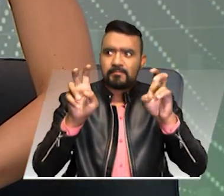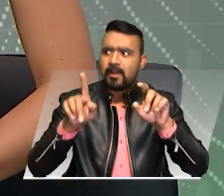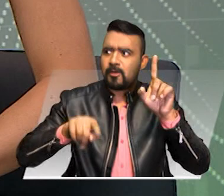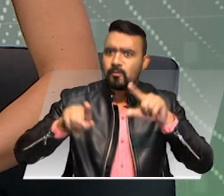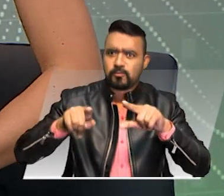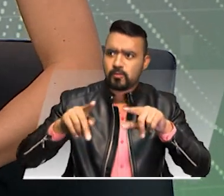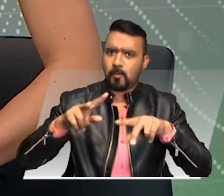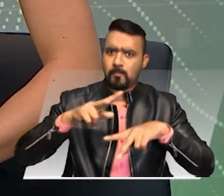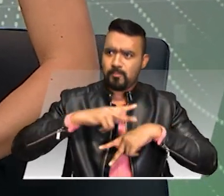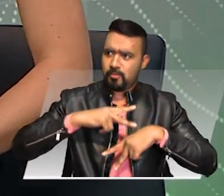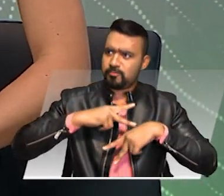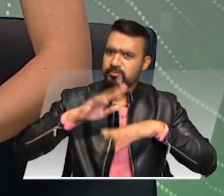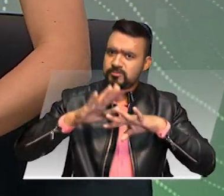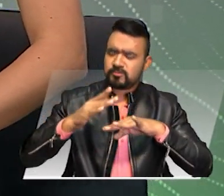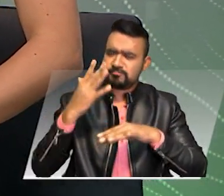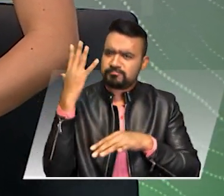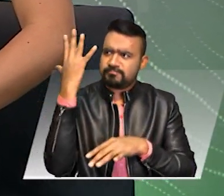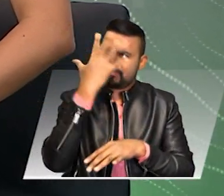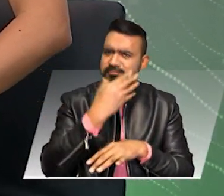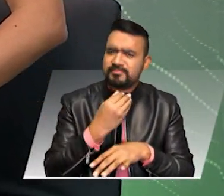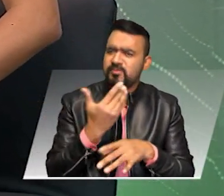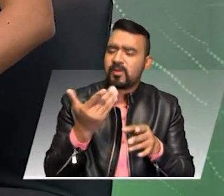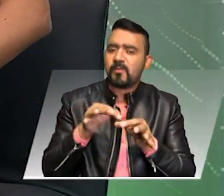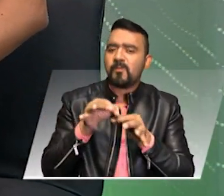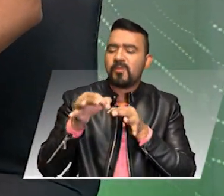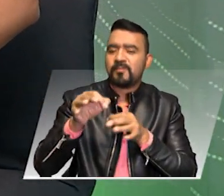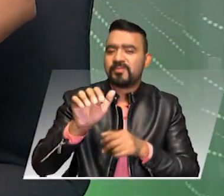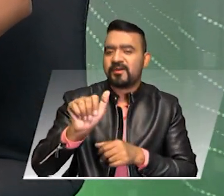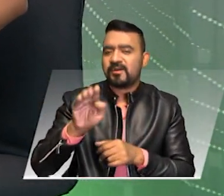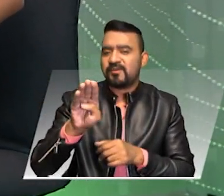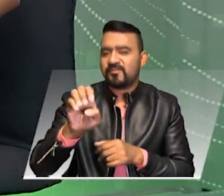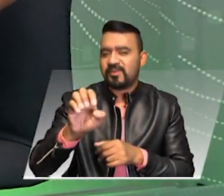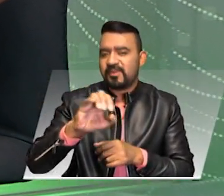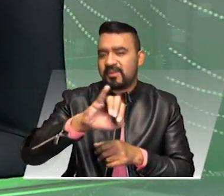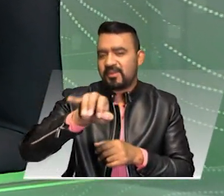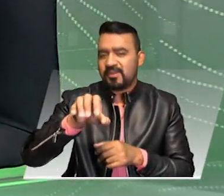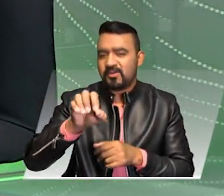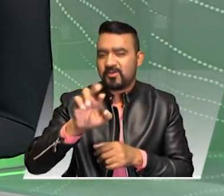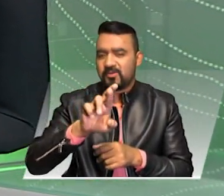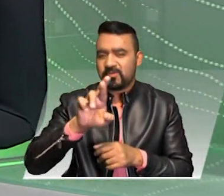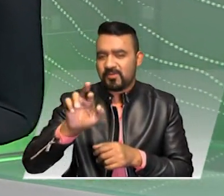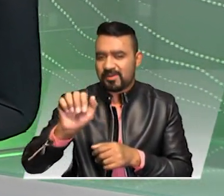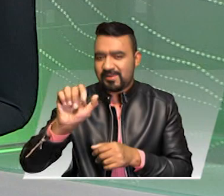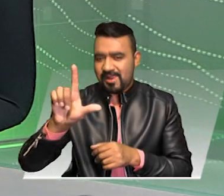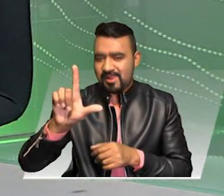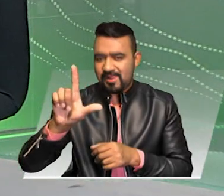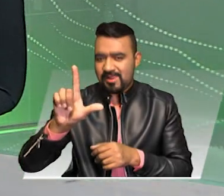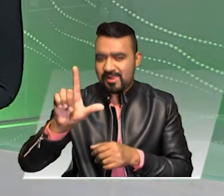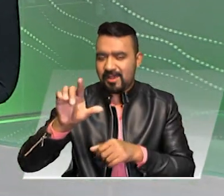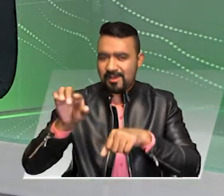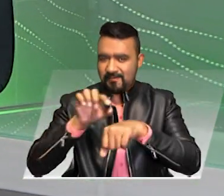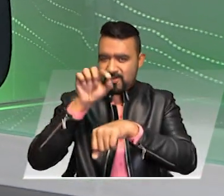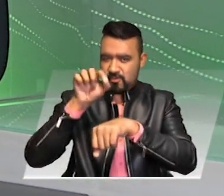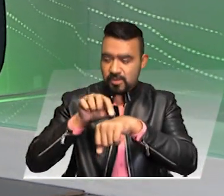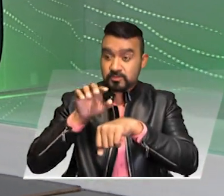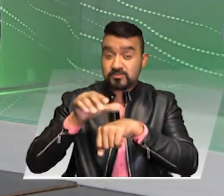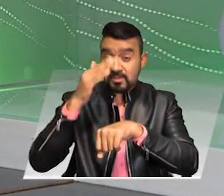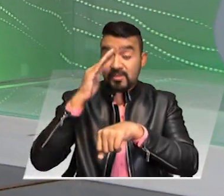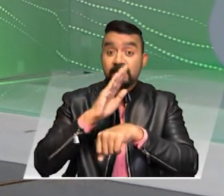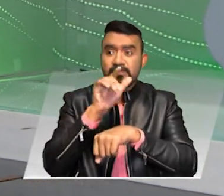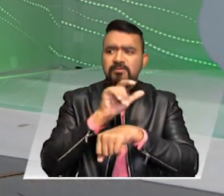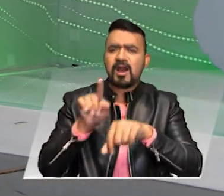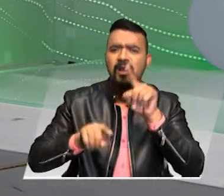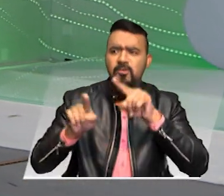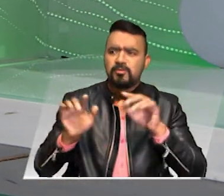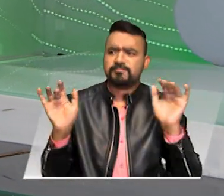culturales, Teleantioquia Noticias visitó el municipio de Abejorral, donde una familia se encarga de mantener su casa colonial que le abre las puertas